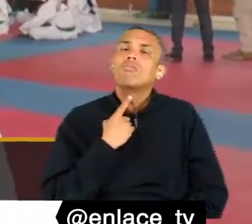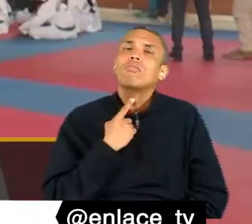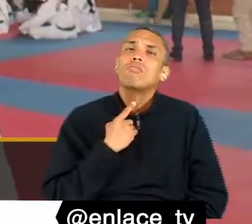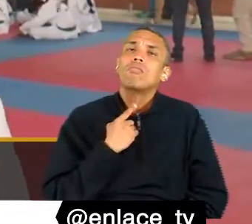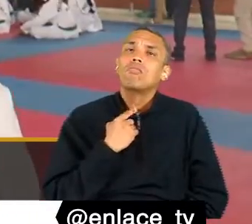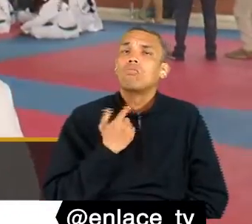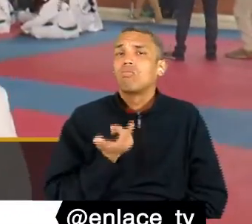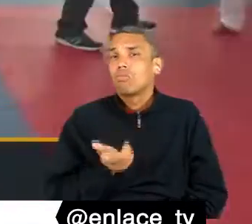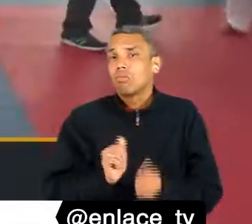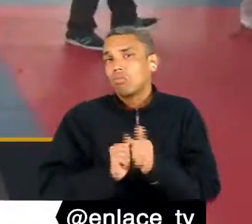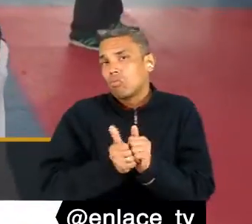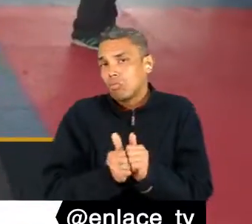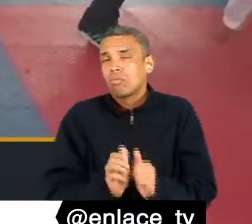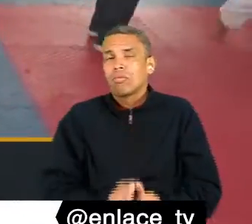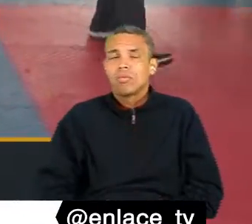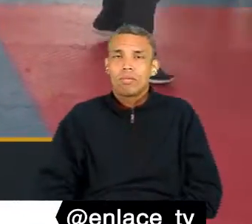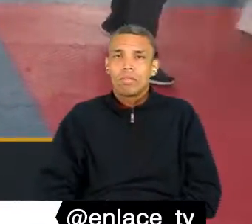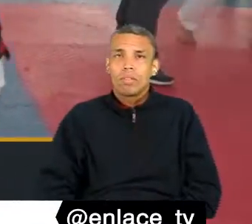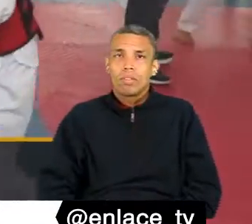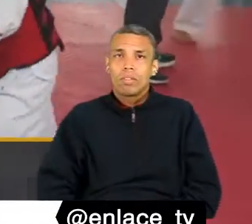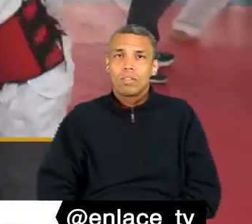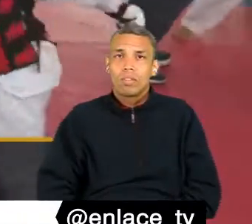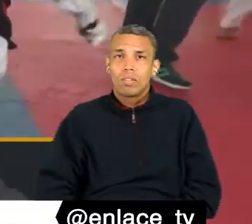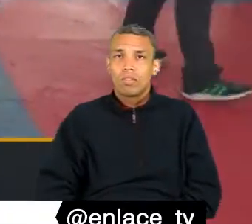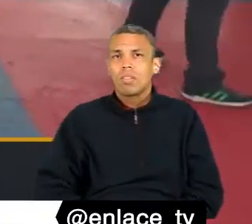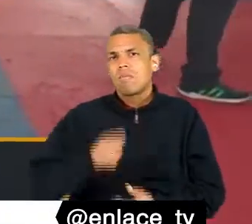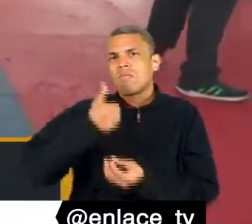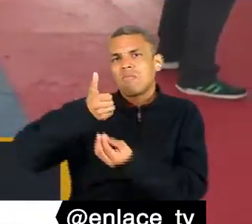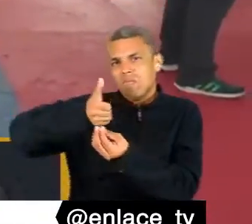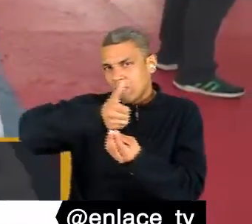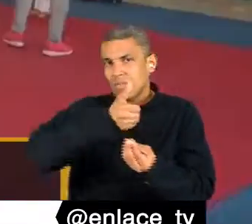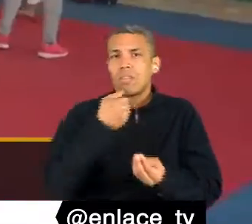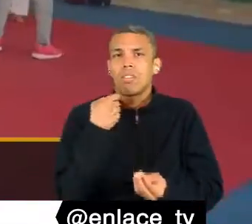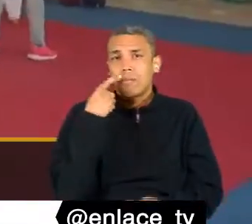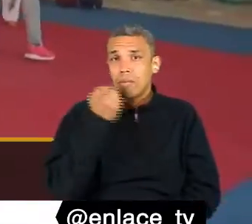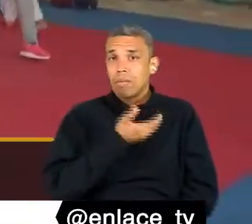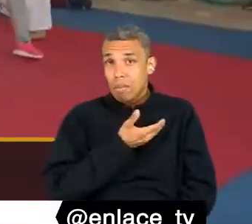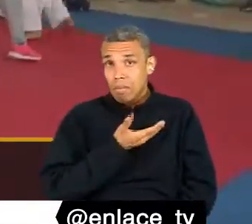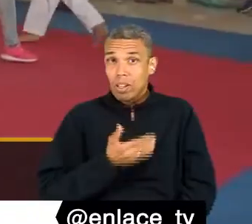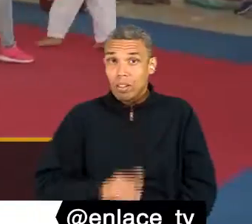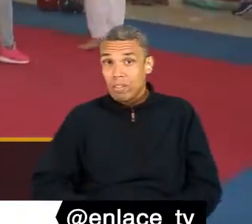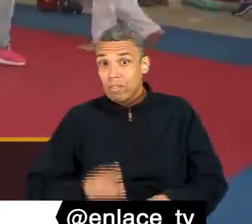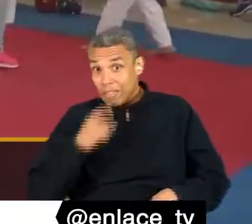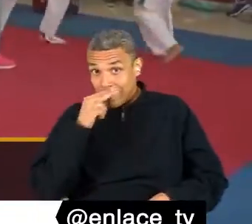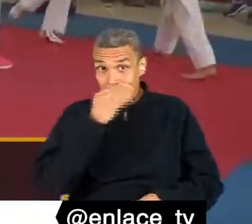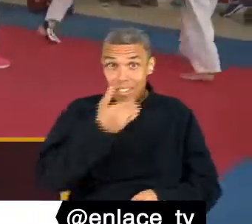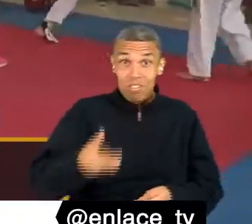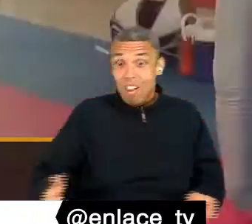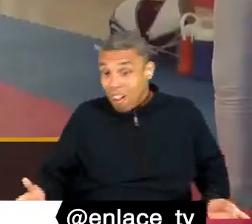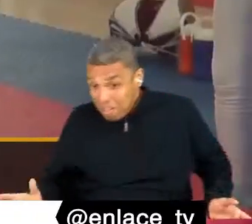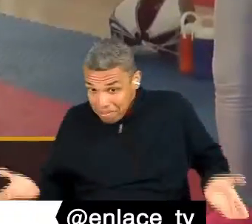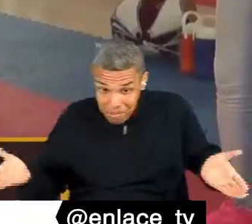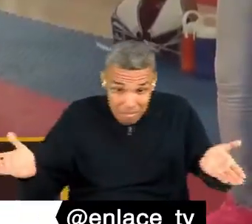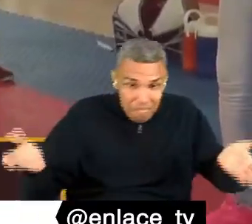mucho los deportes. Es así como los instructores y padres de familia de los diferentes clubes motivan a los pequeños deportistas